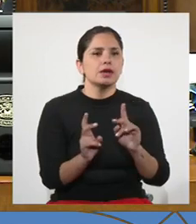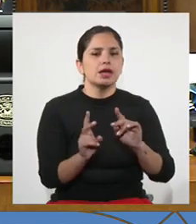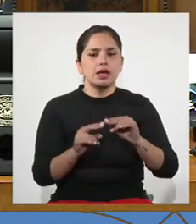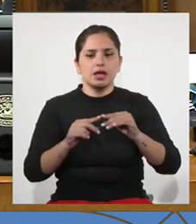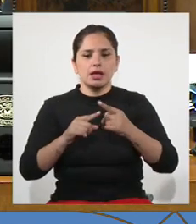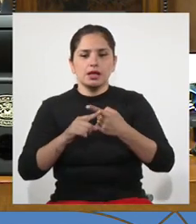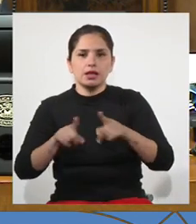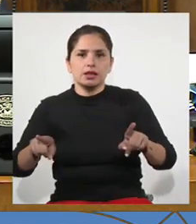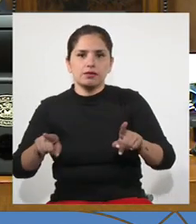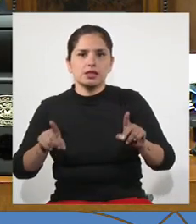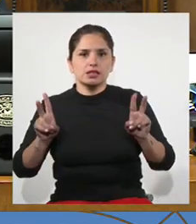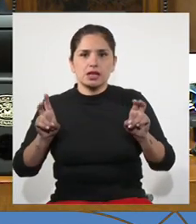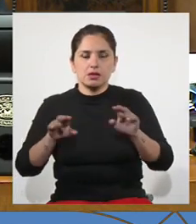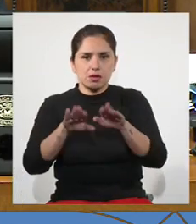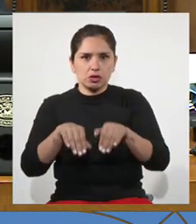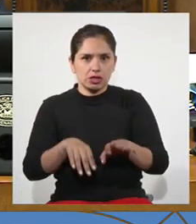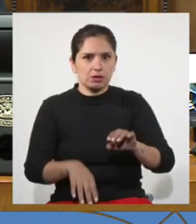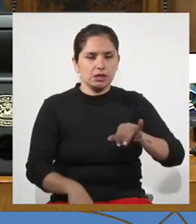BTF. Gracias.